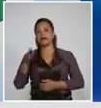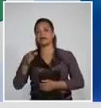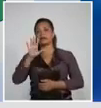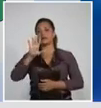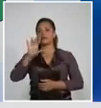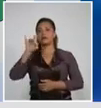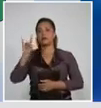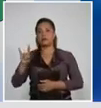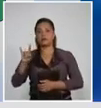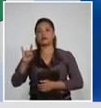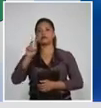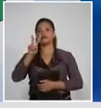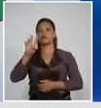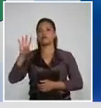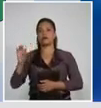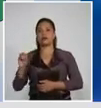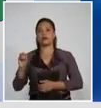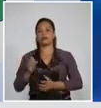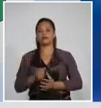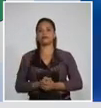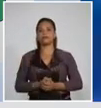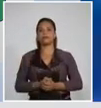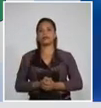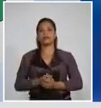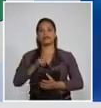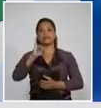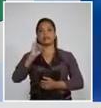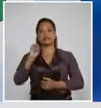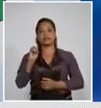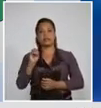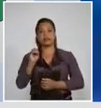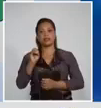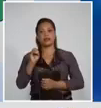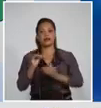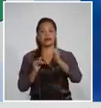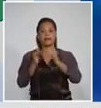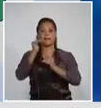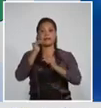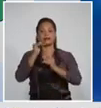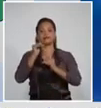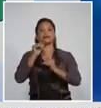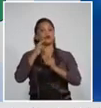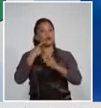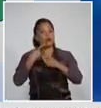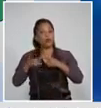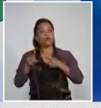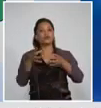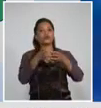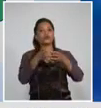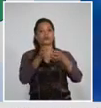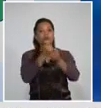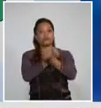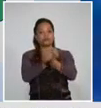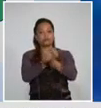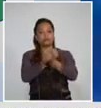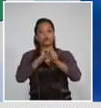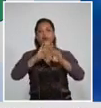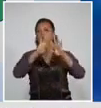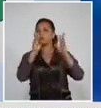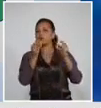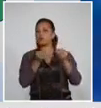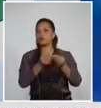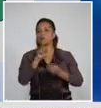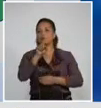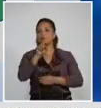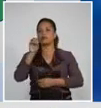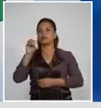240 también, y de 60 y más, el otro grupo de mucho riesgo, pues un total de 109